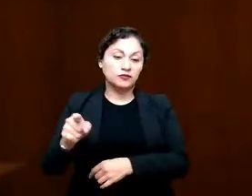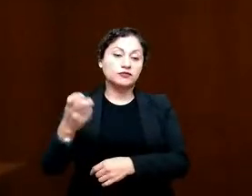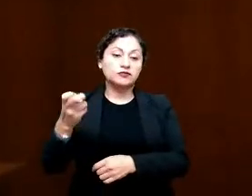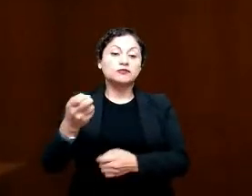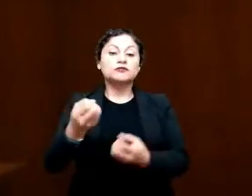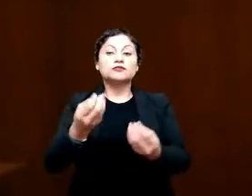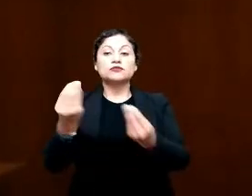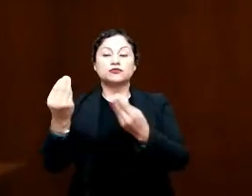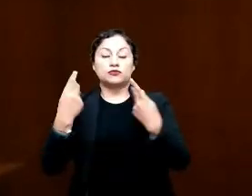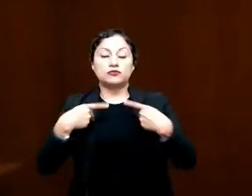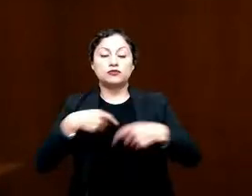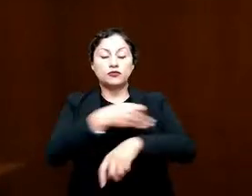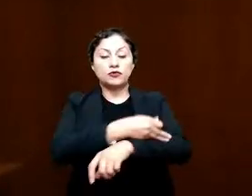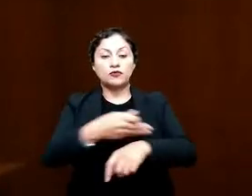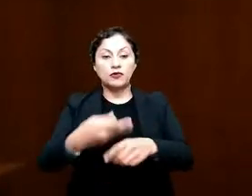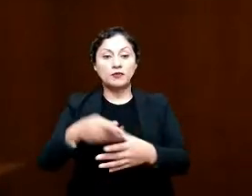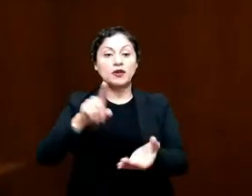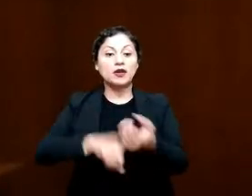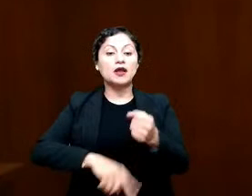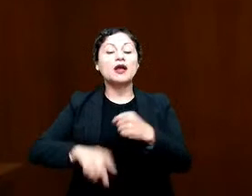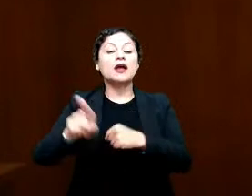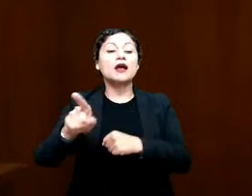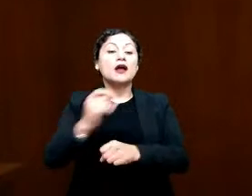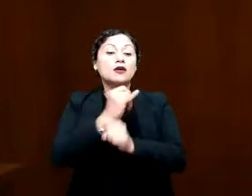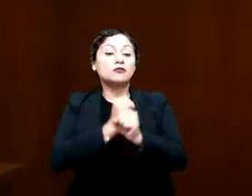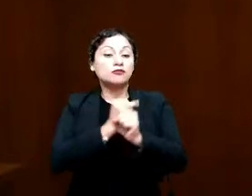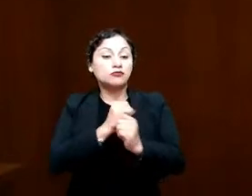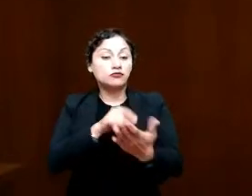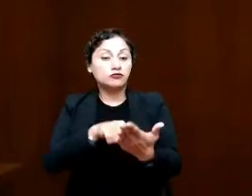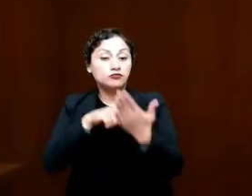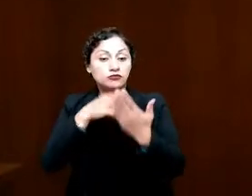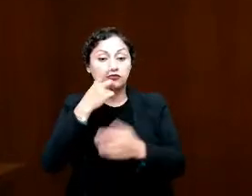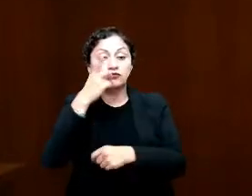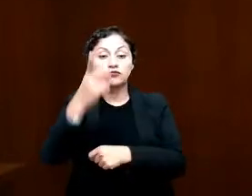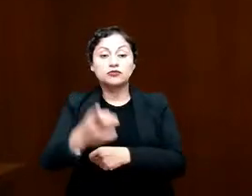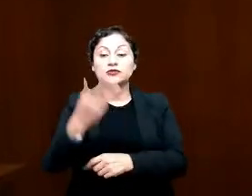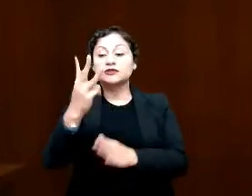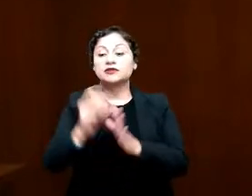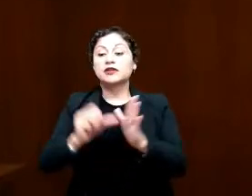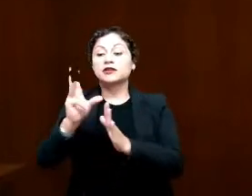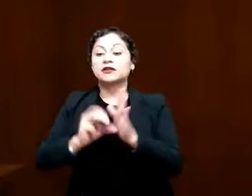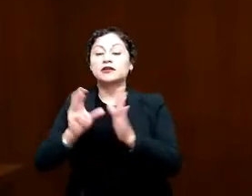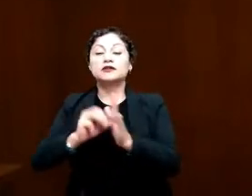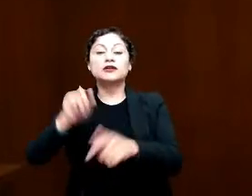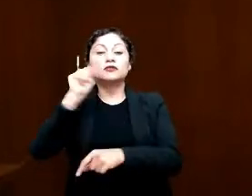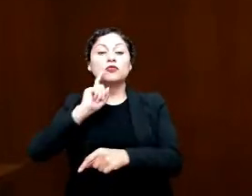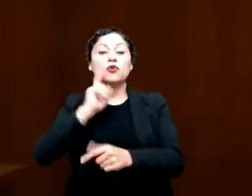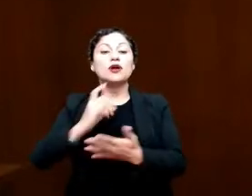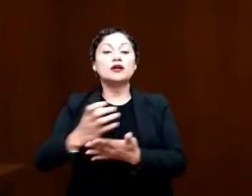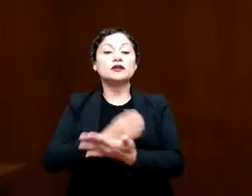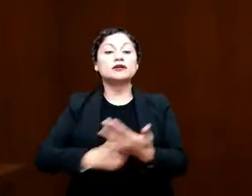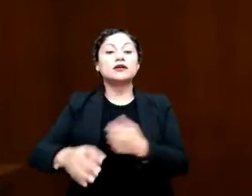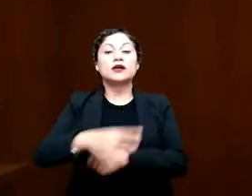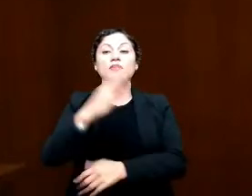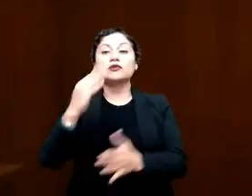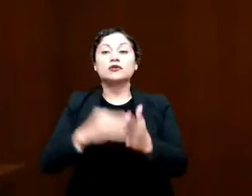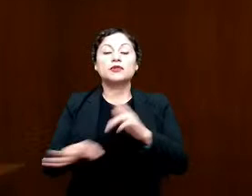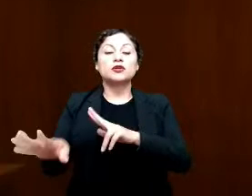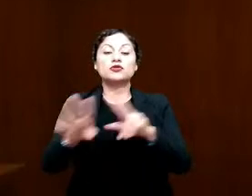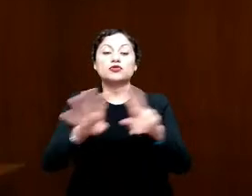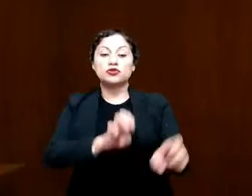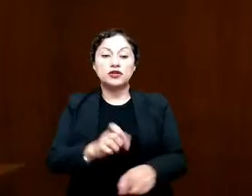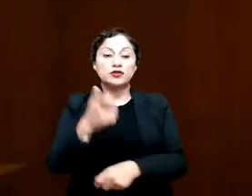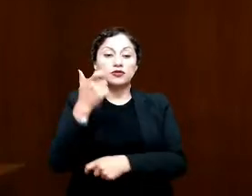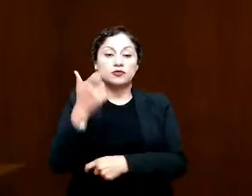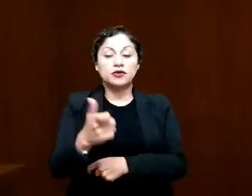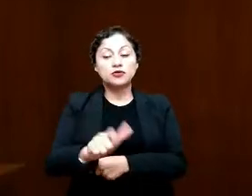Hogares 2020, a nivel nacional arroja que el ingreso promedio trimestral de las mujeres es de 14.860 pesos, mientras que el